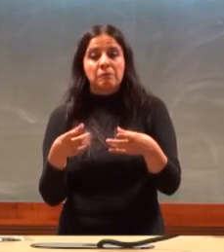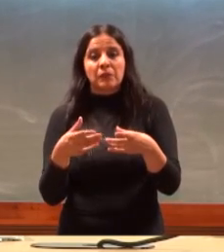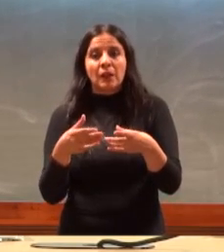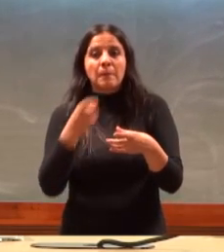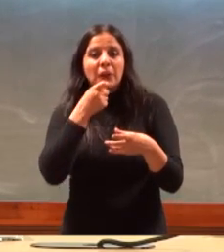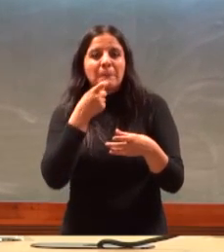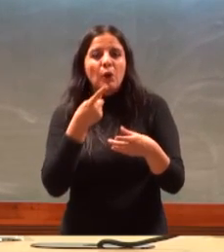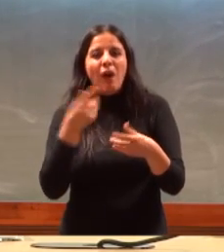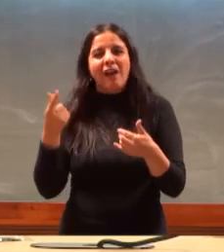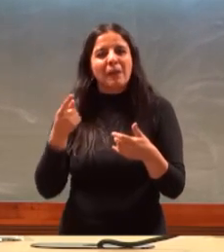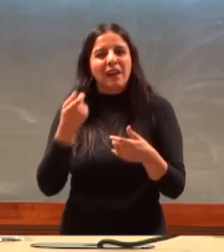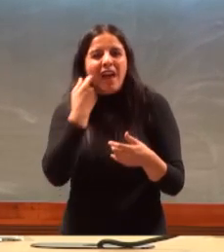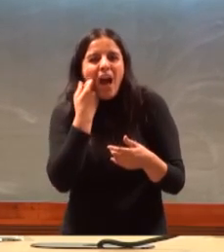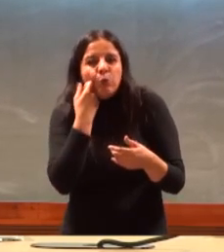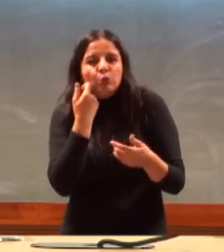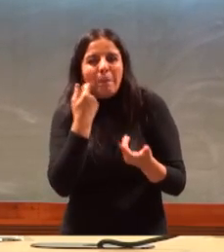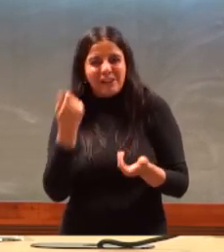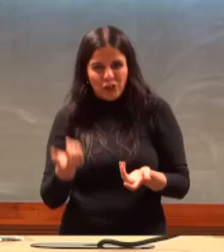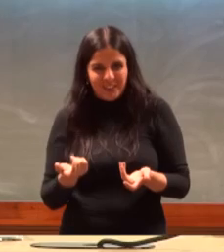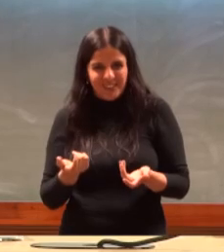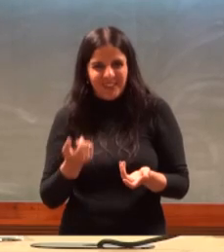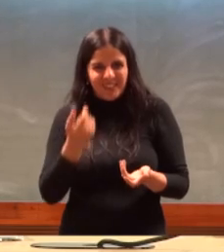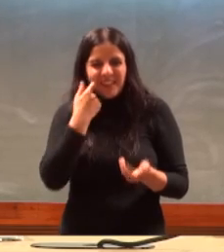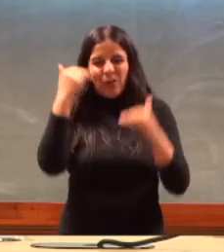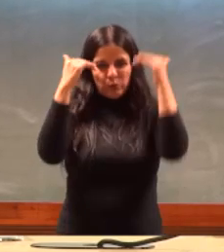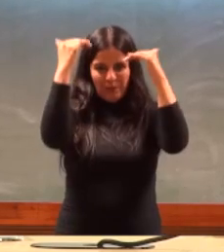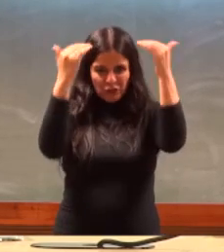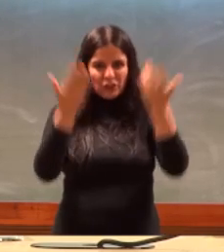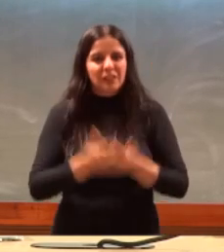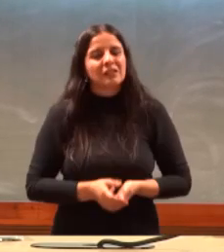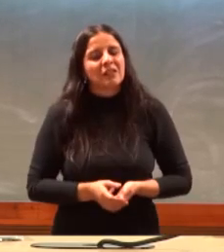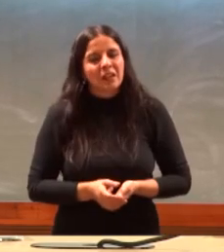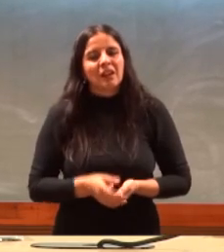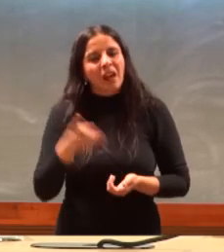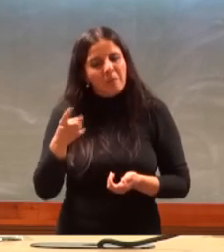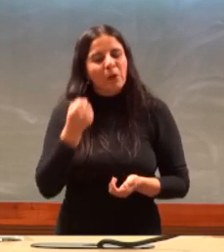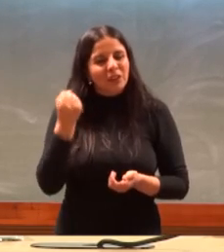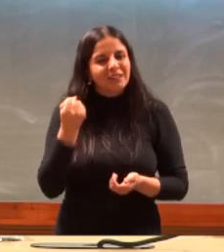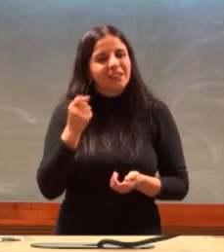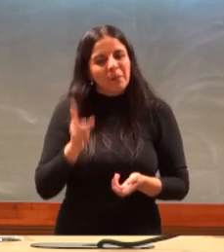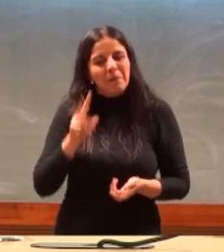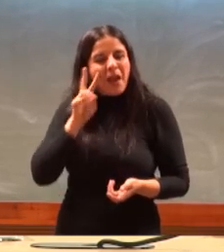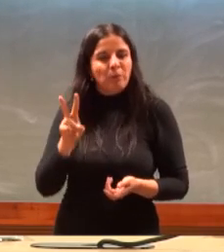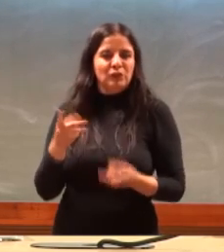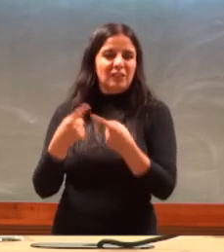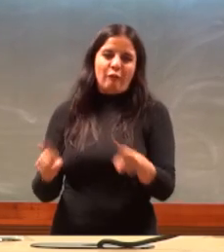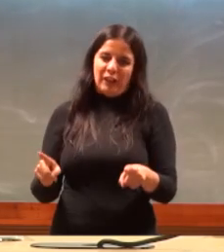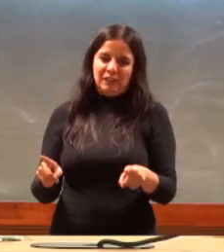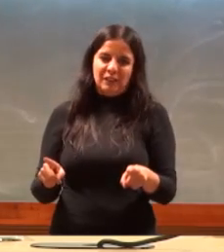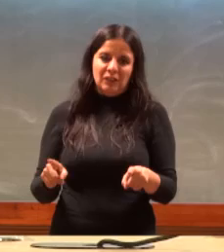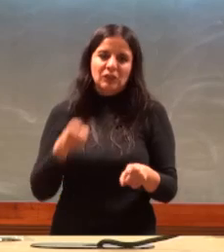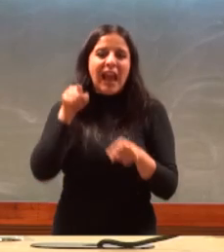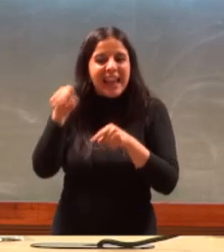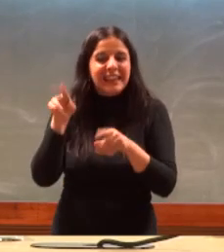realmente requieren que revisemos algunos aspectos pedagógicos que respeten esas diferencias y en este sentido También queremos aplicar un criterio